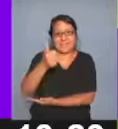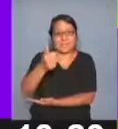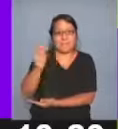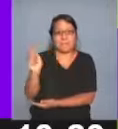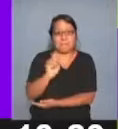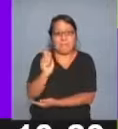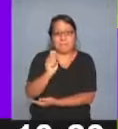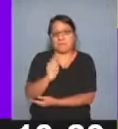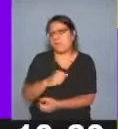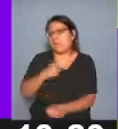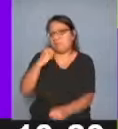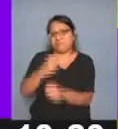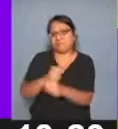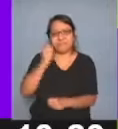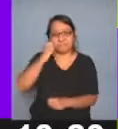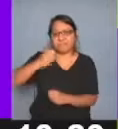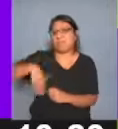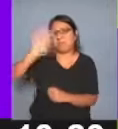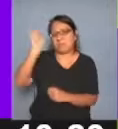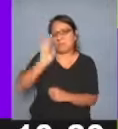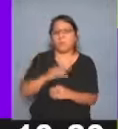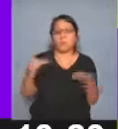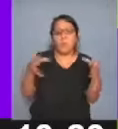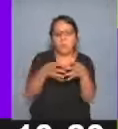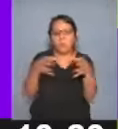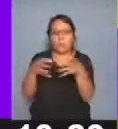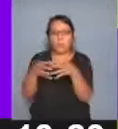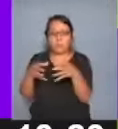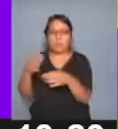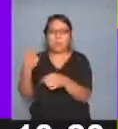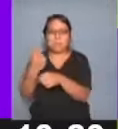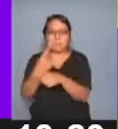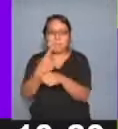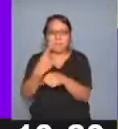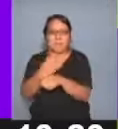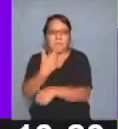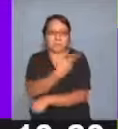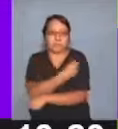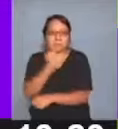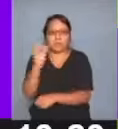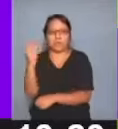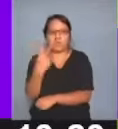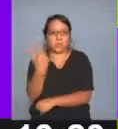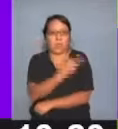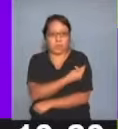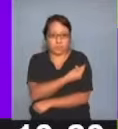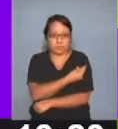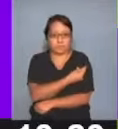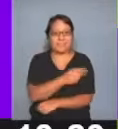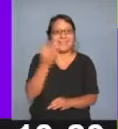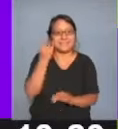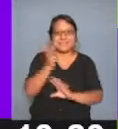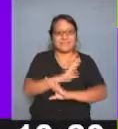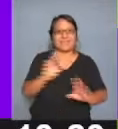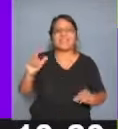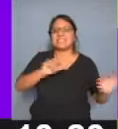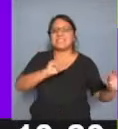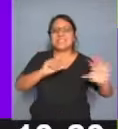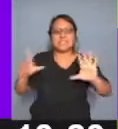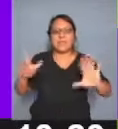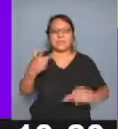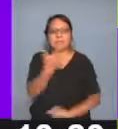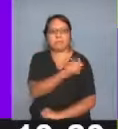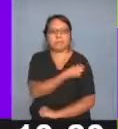sin límite de edad por grupo de hectáreos, que serían primera, segunda dosis, ya vamos poniendo hasta la séptima dosis.